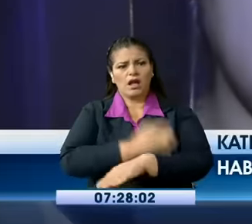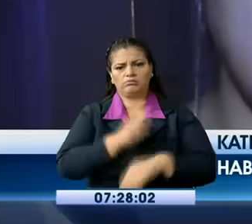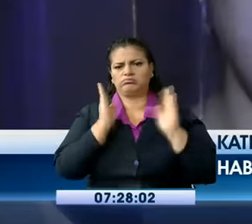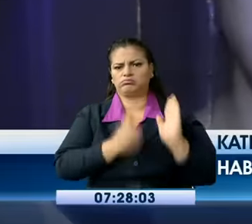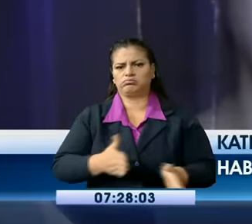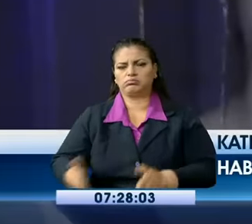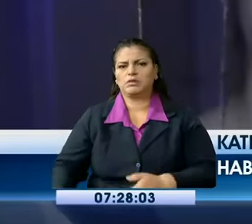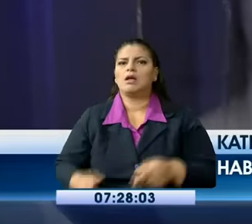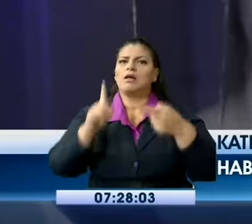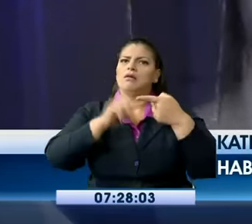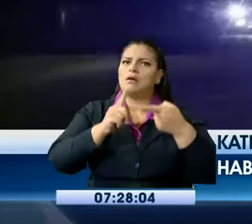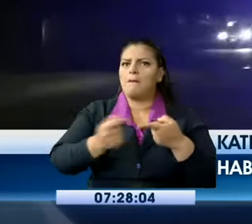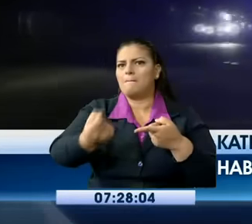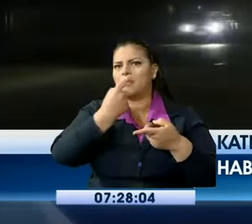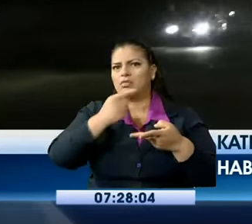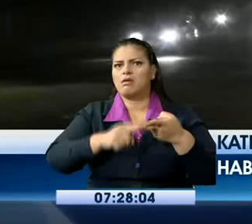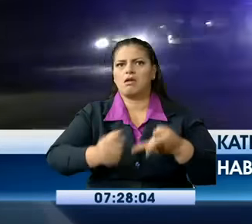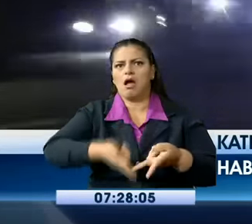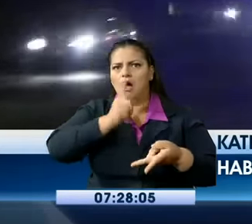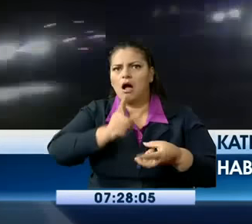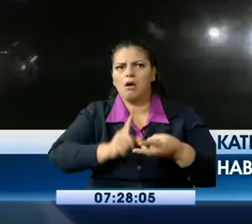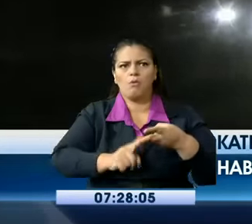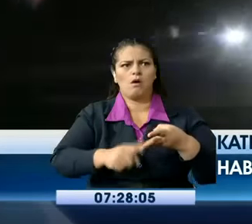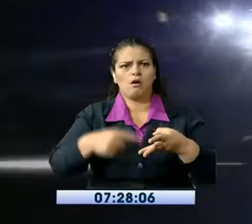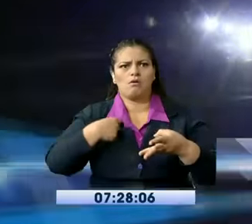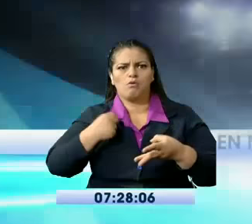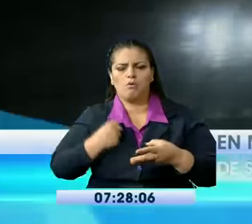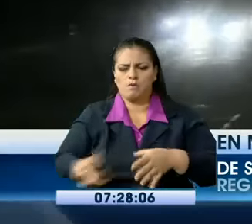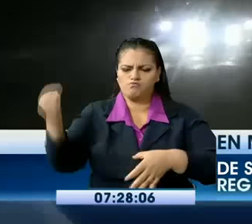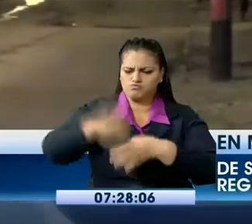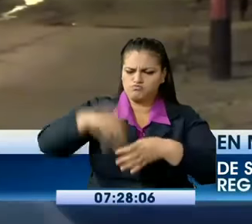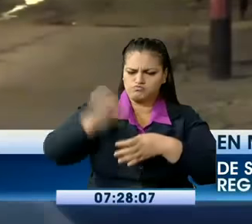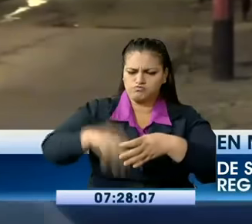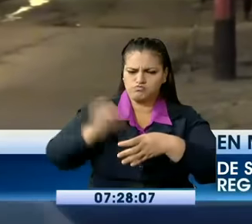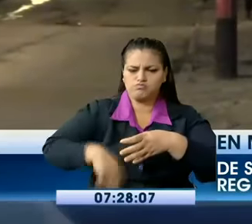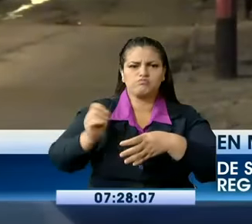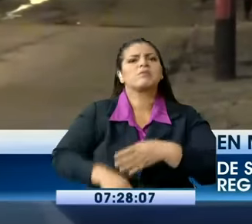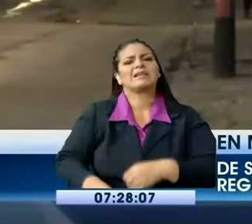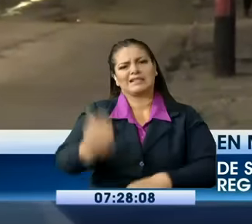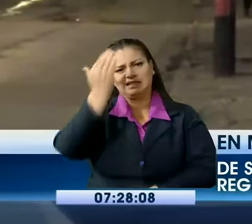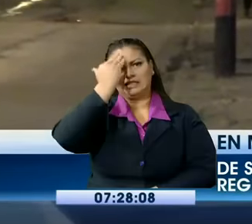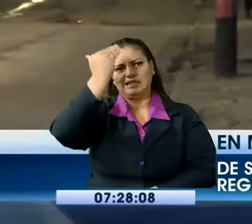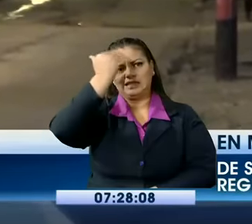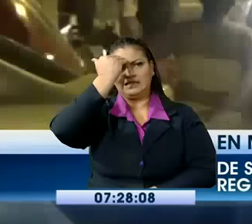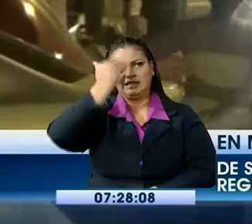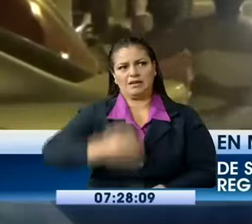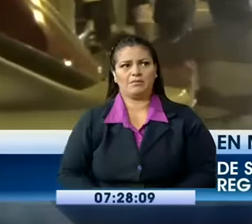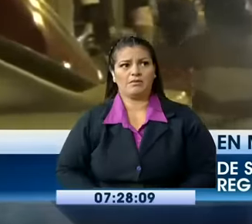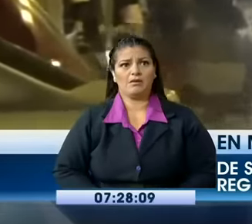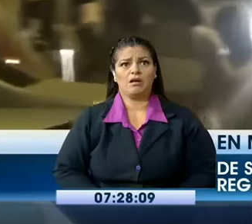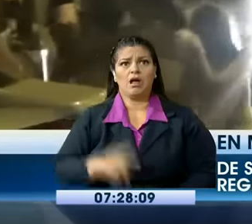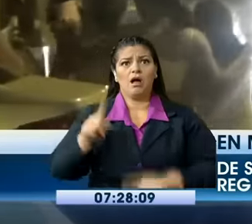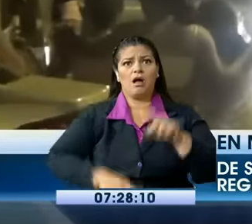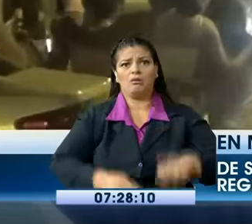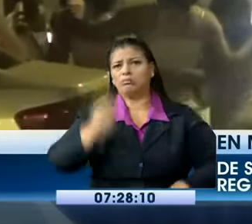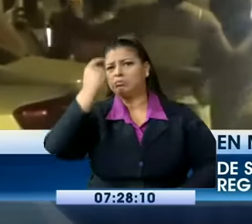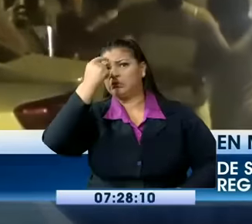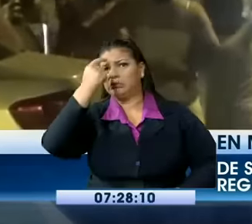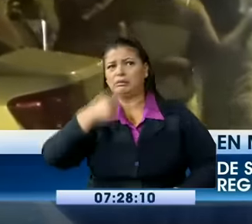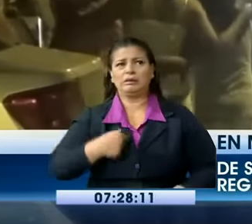que es agua, lo que es ropa. Aunque la intensidad de las réplicas habían disminuido, hay quienes optan por no asegurar sus viviendas durante las